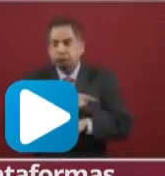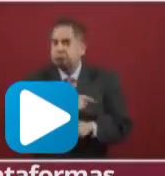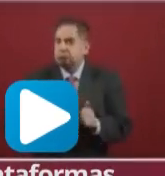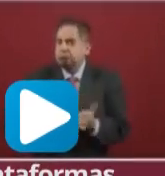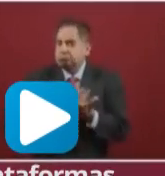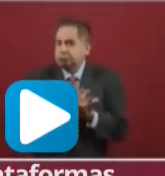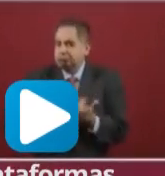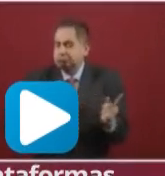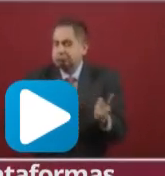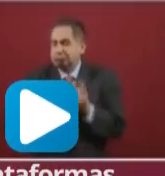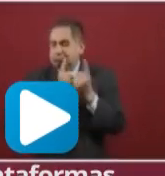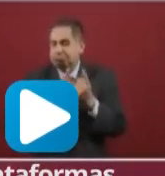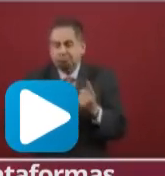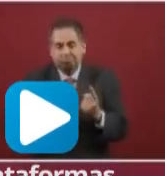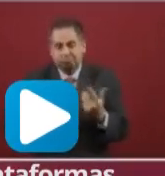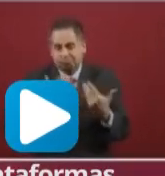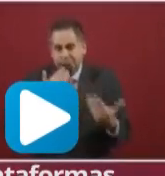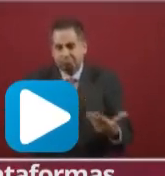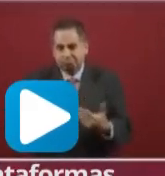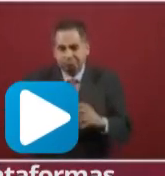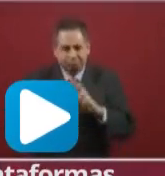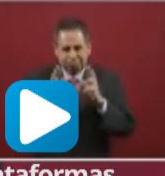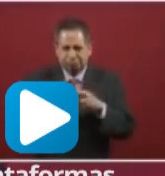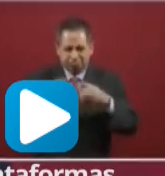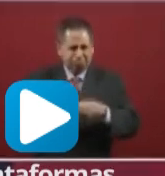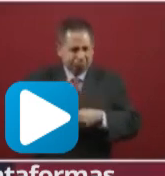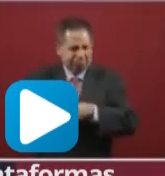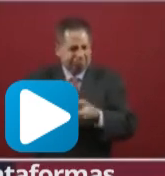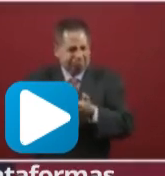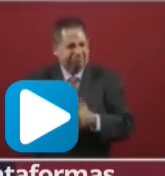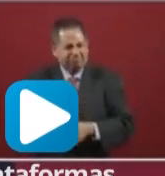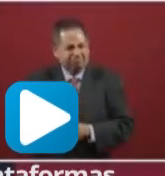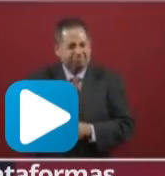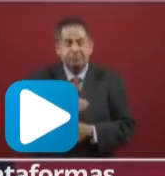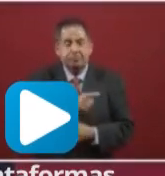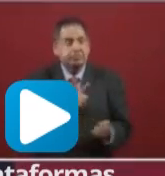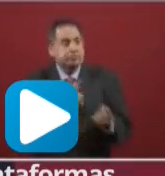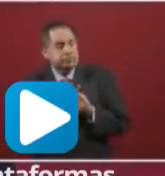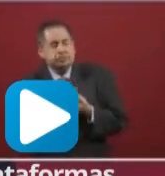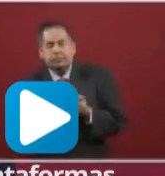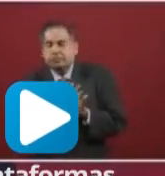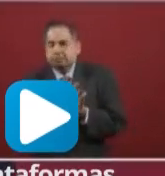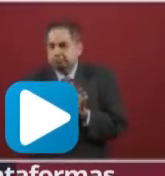a las reuniones de seguridad y